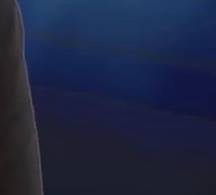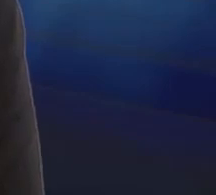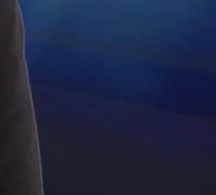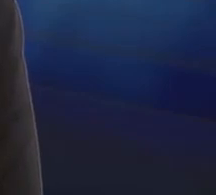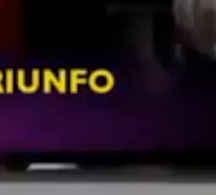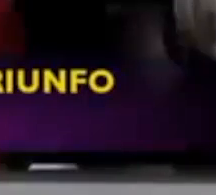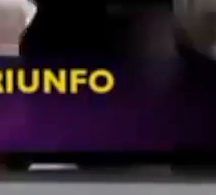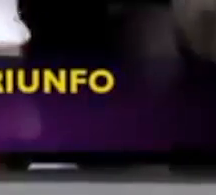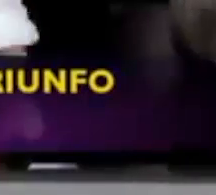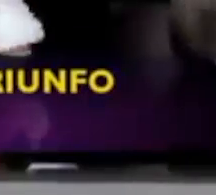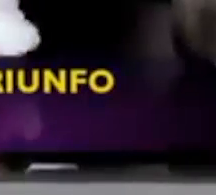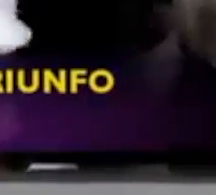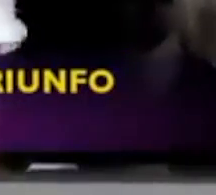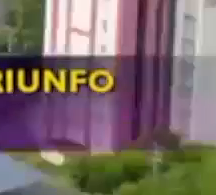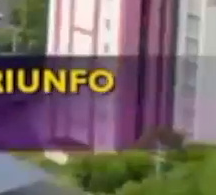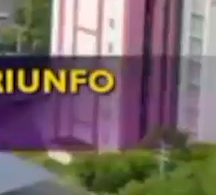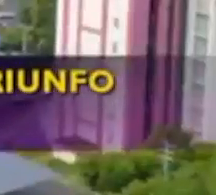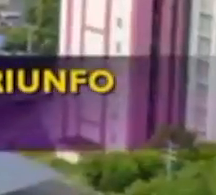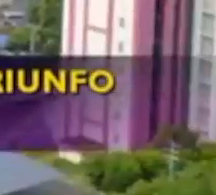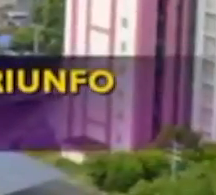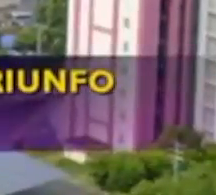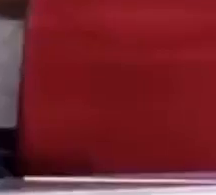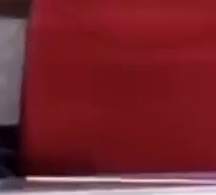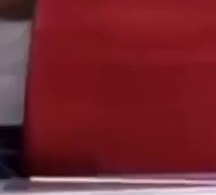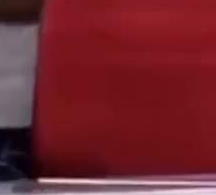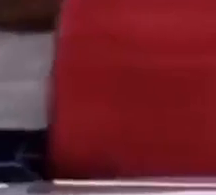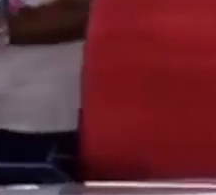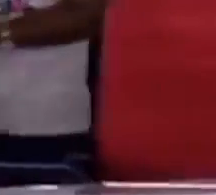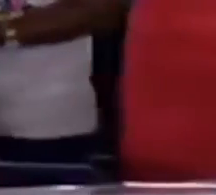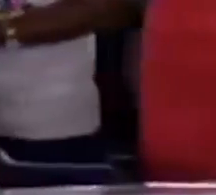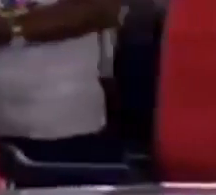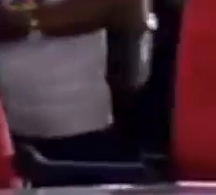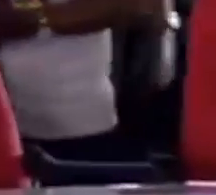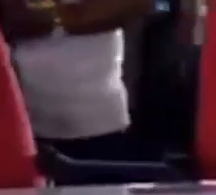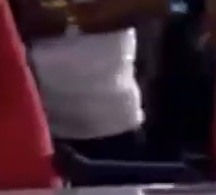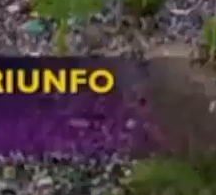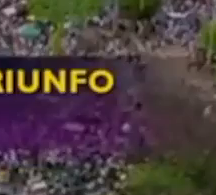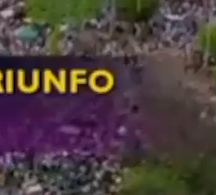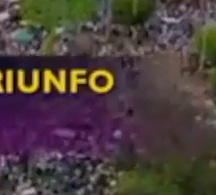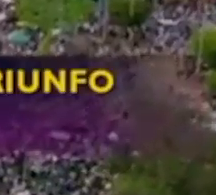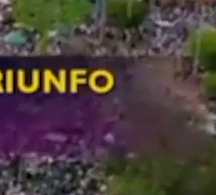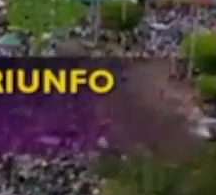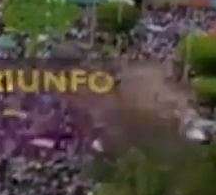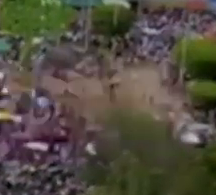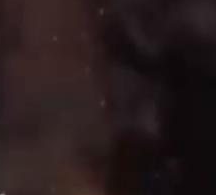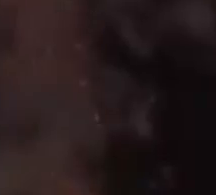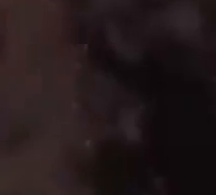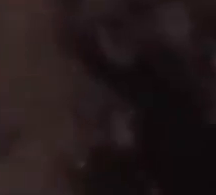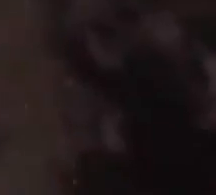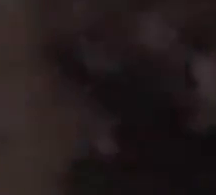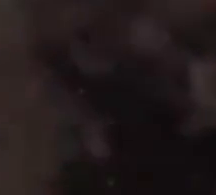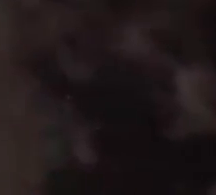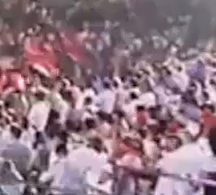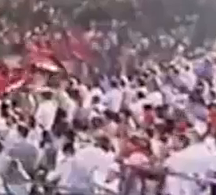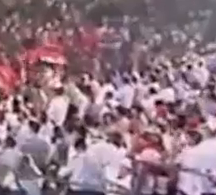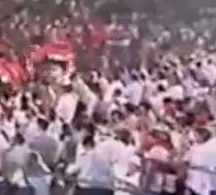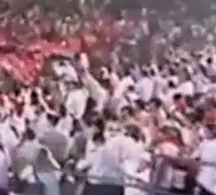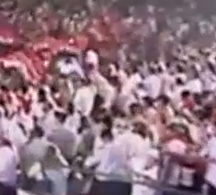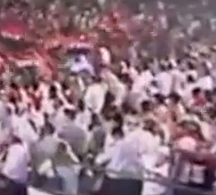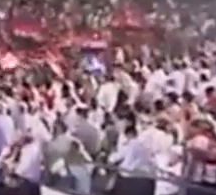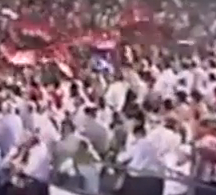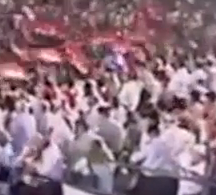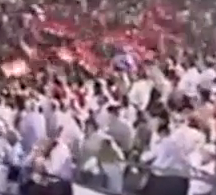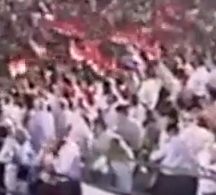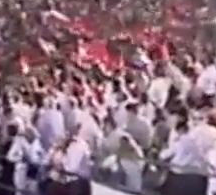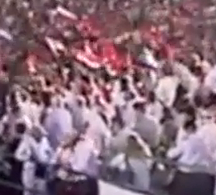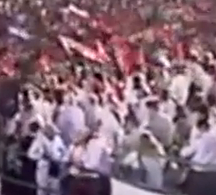las cosas. Y de repente se hizo de día, y se hizo de noche, y se hizo de día, y se hizo de noche. Ya ni